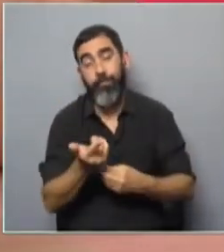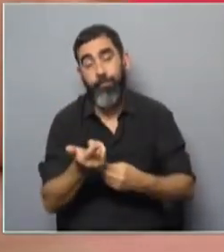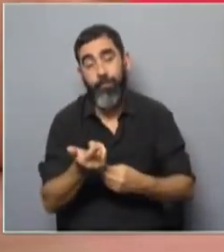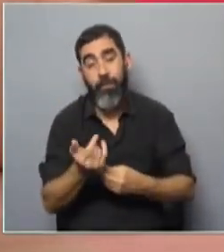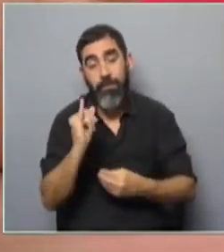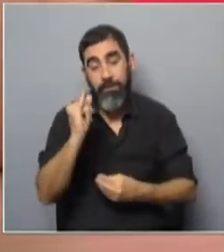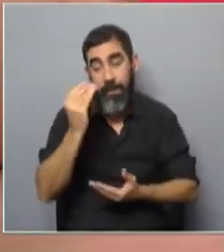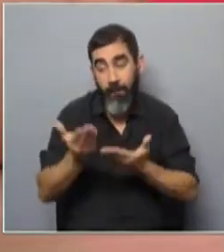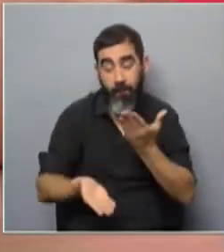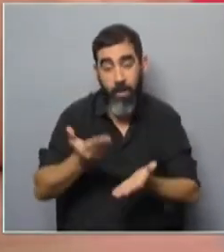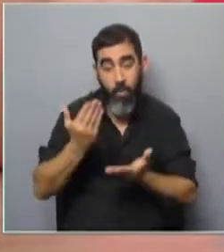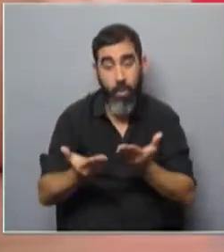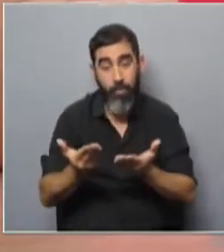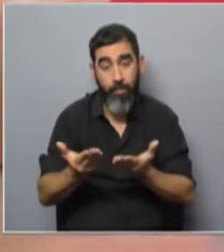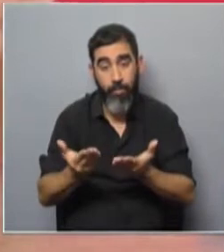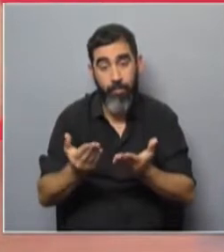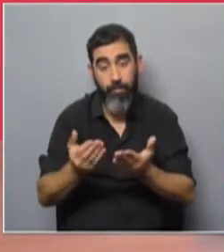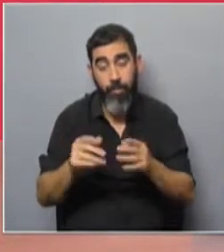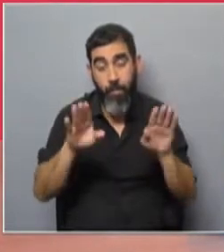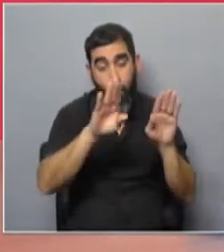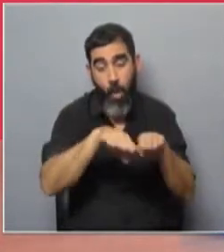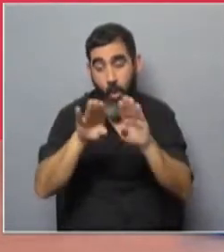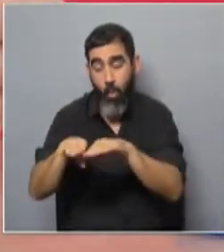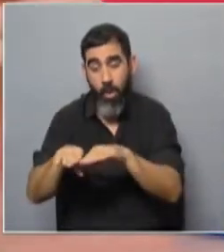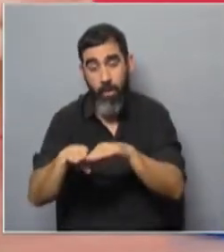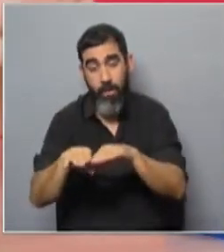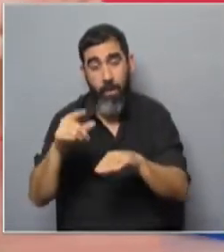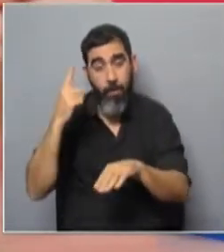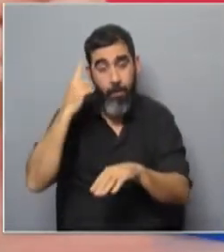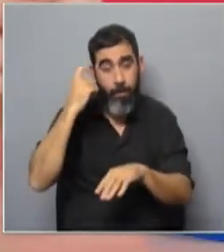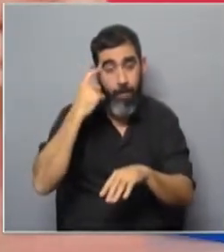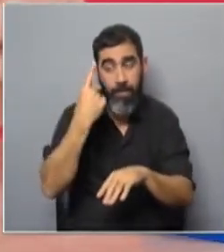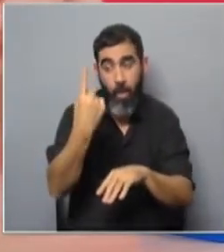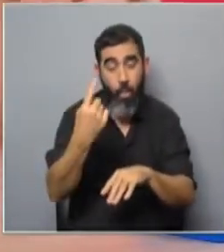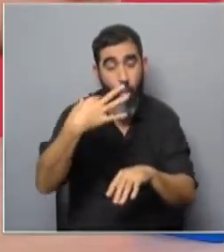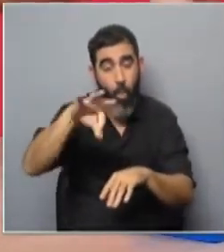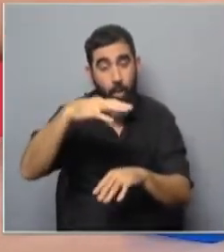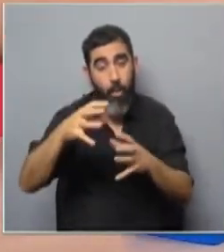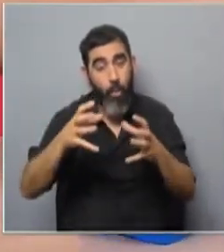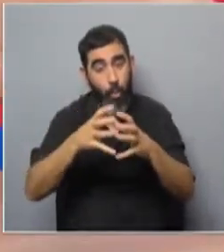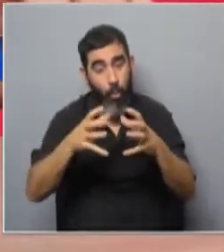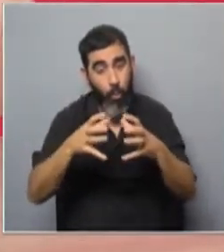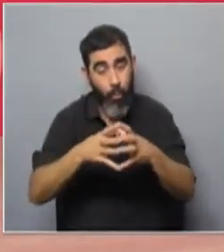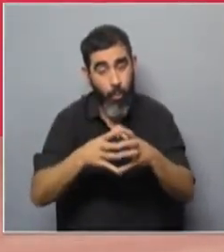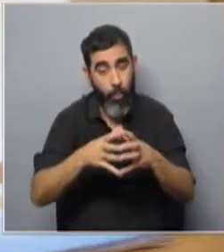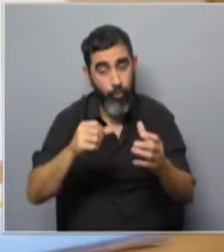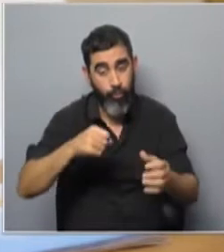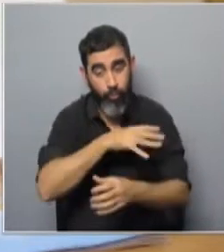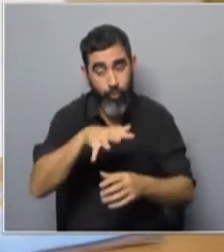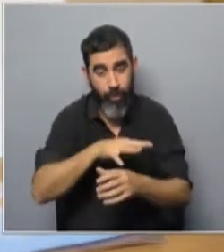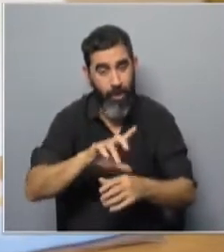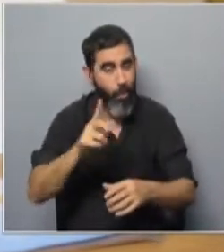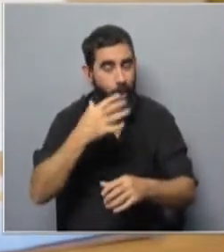evaluamos como vara de medida con la experiencia de un único grupo social, en realidad no estamos teniendo